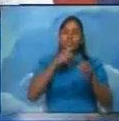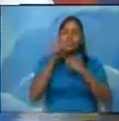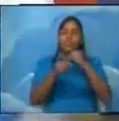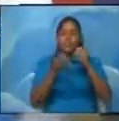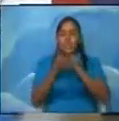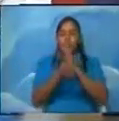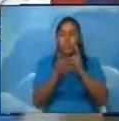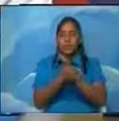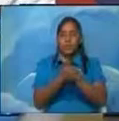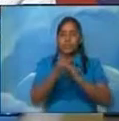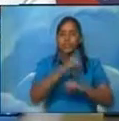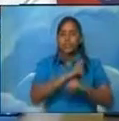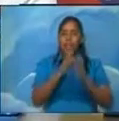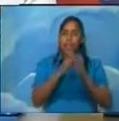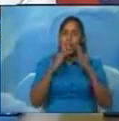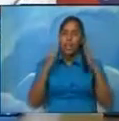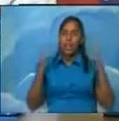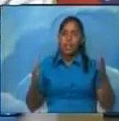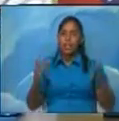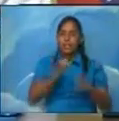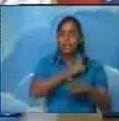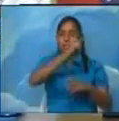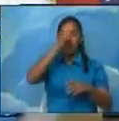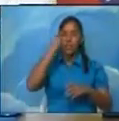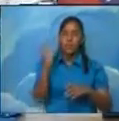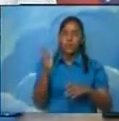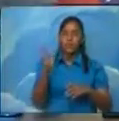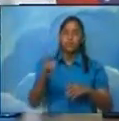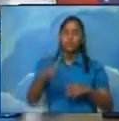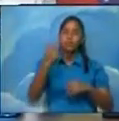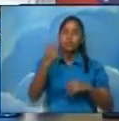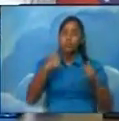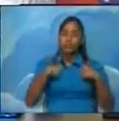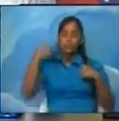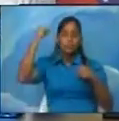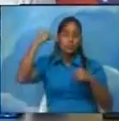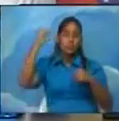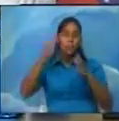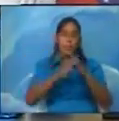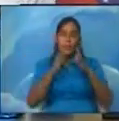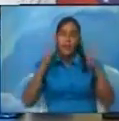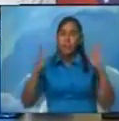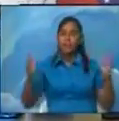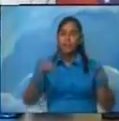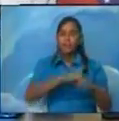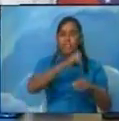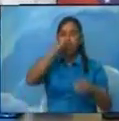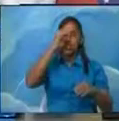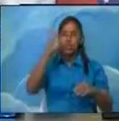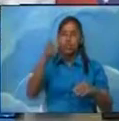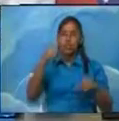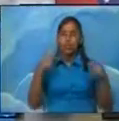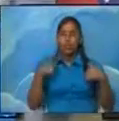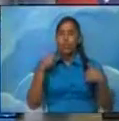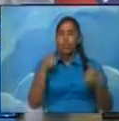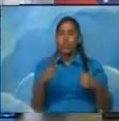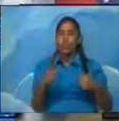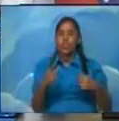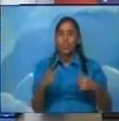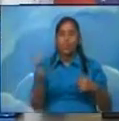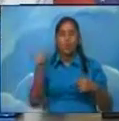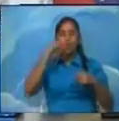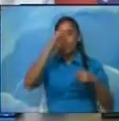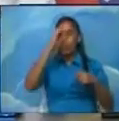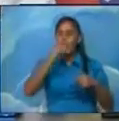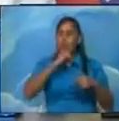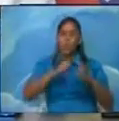acerca de la grandeza de Dios. Cuando yo pienso en la grandeza de Dios, yo digo, oh, Dios